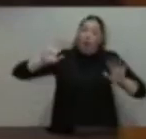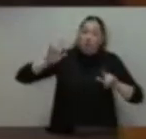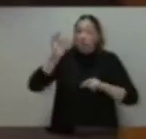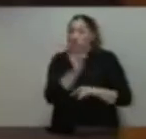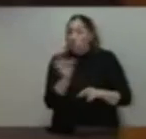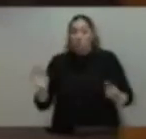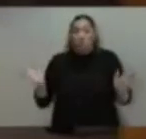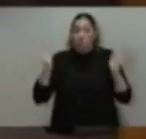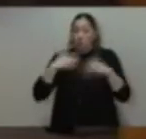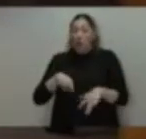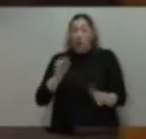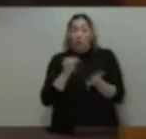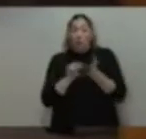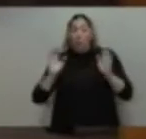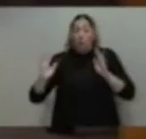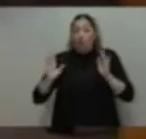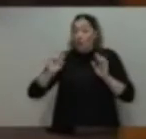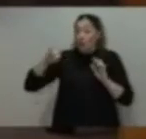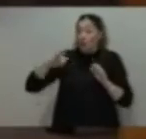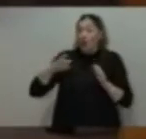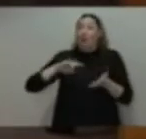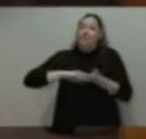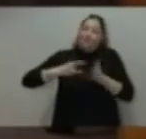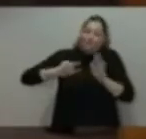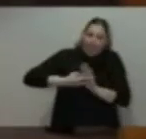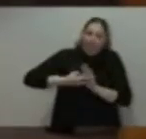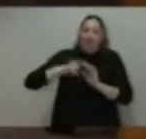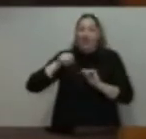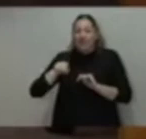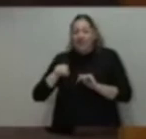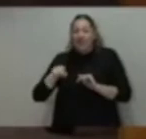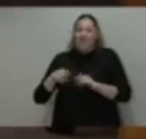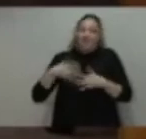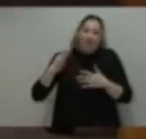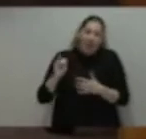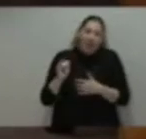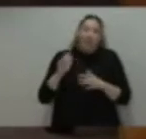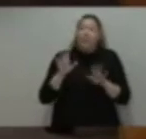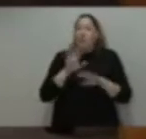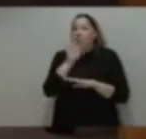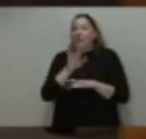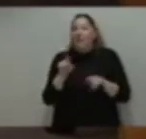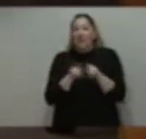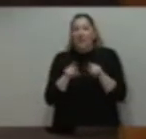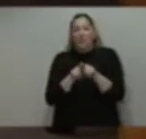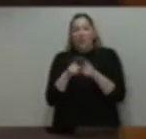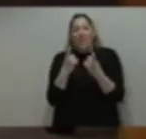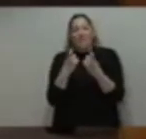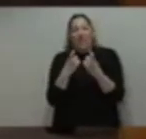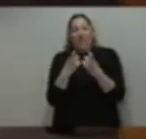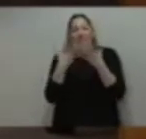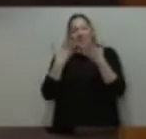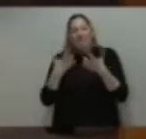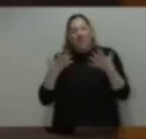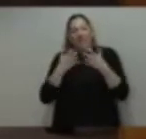otros momentos es porque tenemos planes que para ser un cuento solo les falta empezar por érase una vez, y en otras ocasiones simplemente un reglamento.